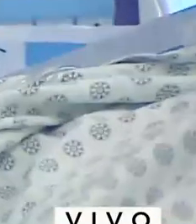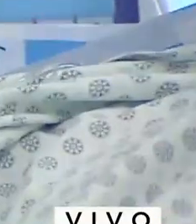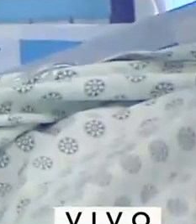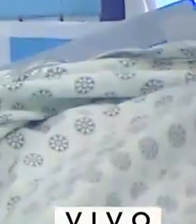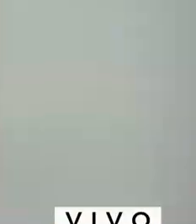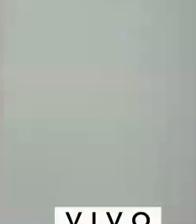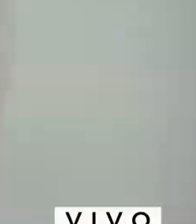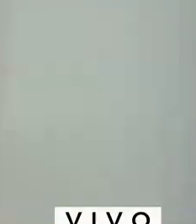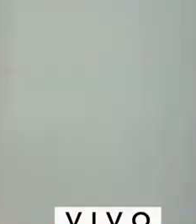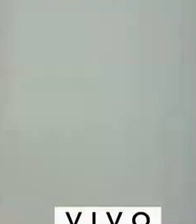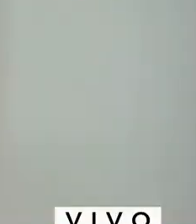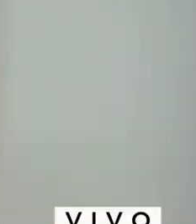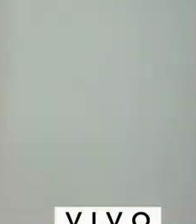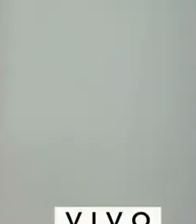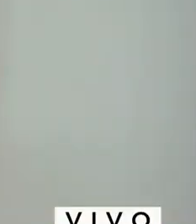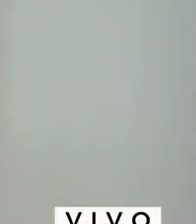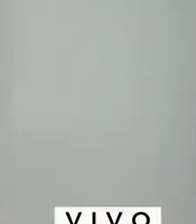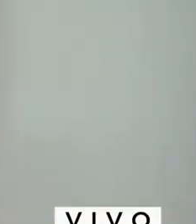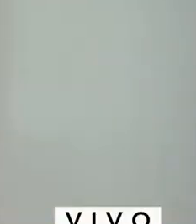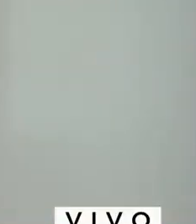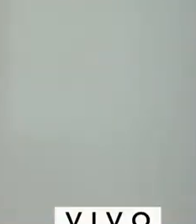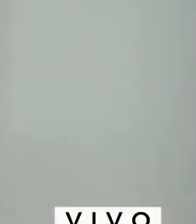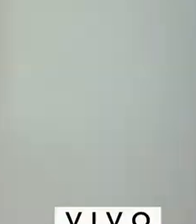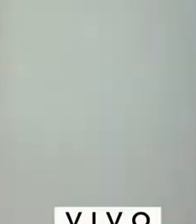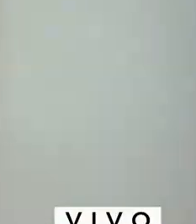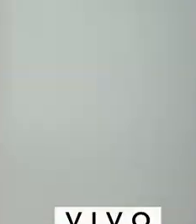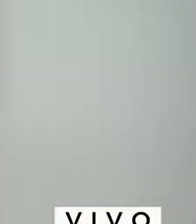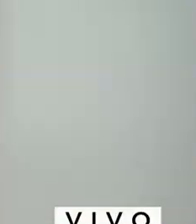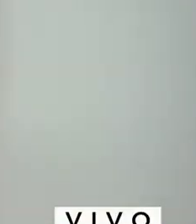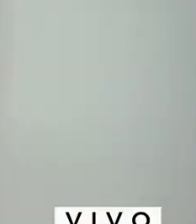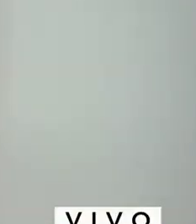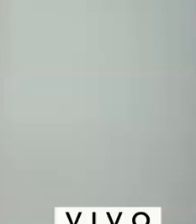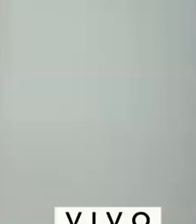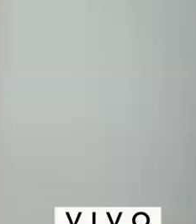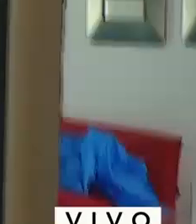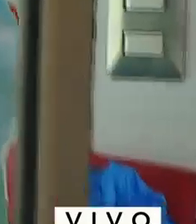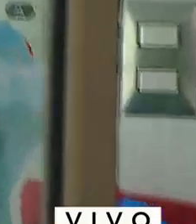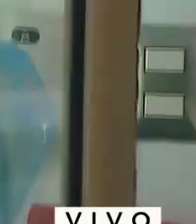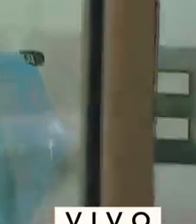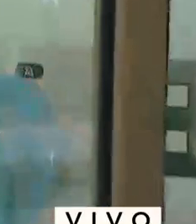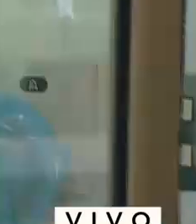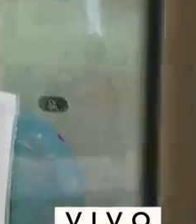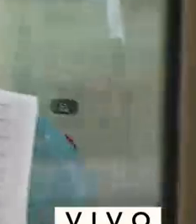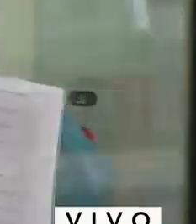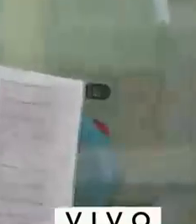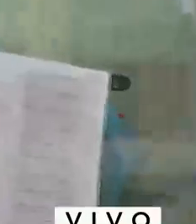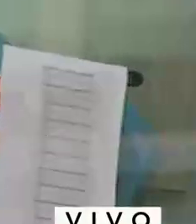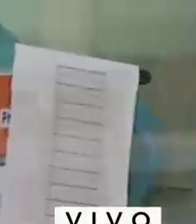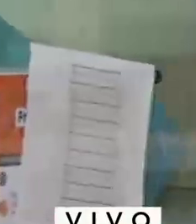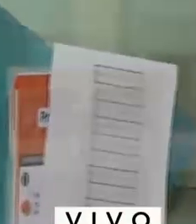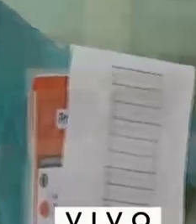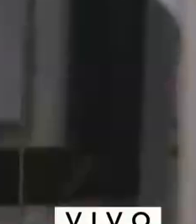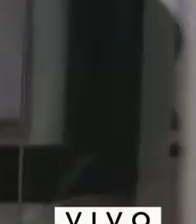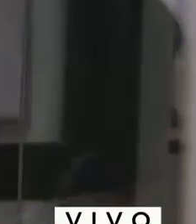en el reporte tampoco quiso extender muchas de las informaciones que se van a estar conociendo hoy a partir de la